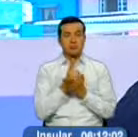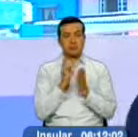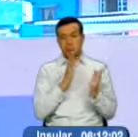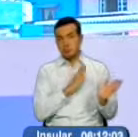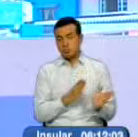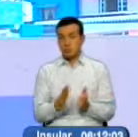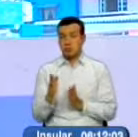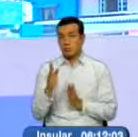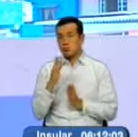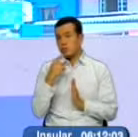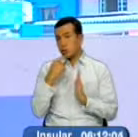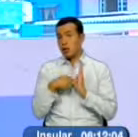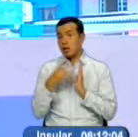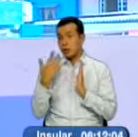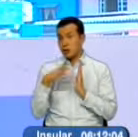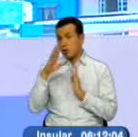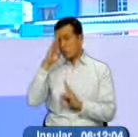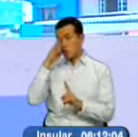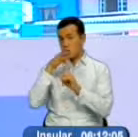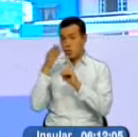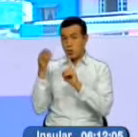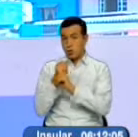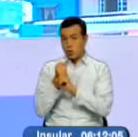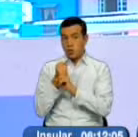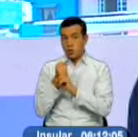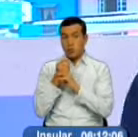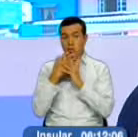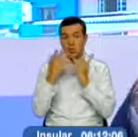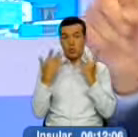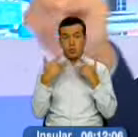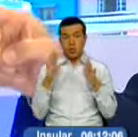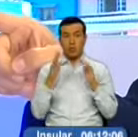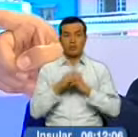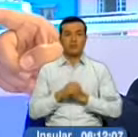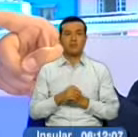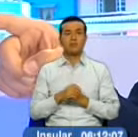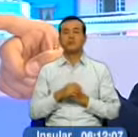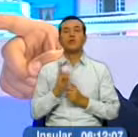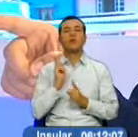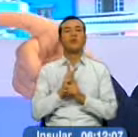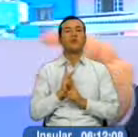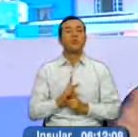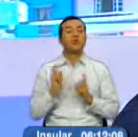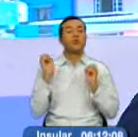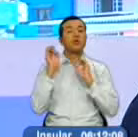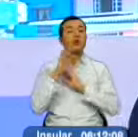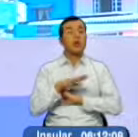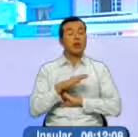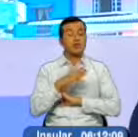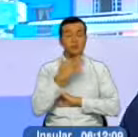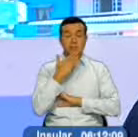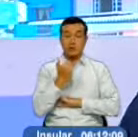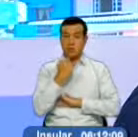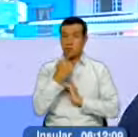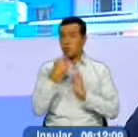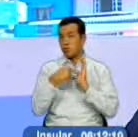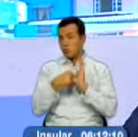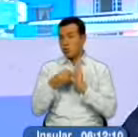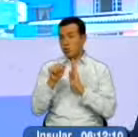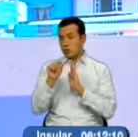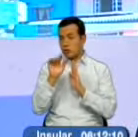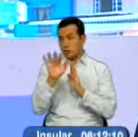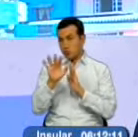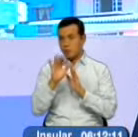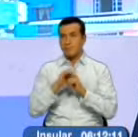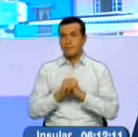costo efectivo, es decir, haber logrado un objetivo al menor costo posible, casualmente con aspectos de la gratuidad. Y aquí me voy un momentito,